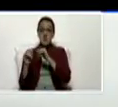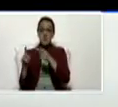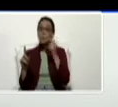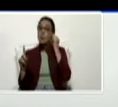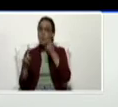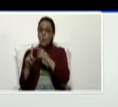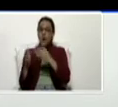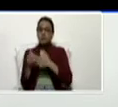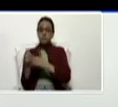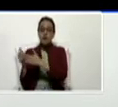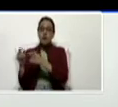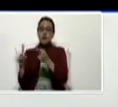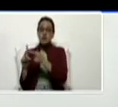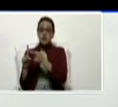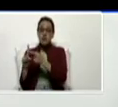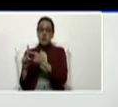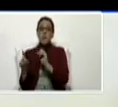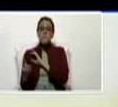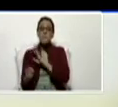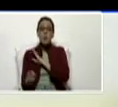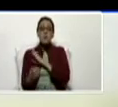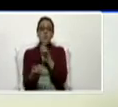orientales monaguense